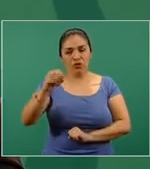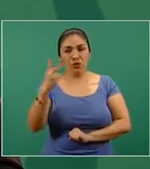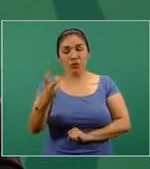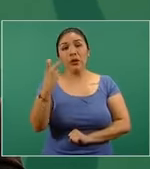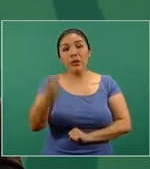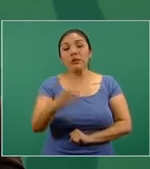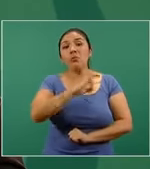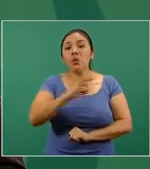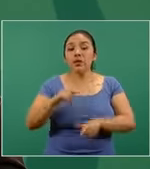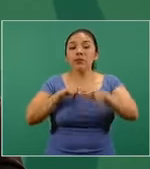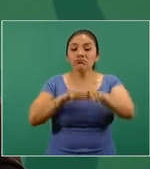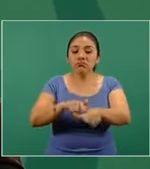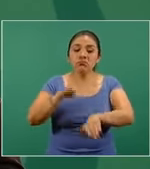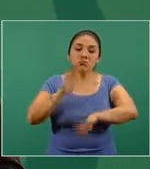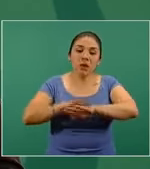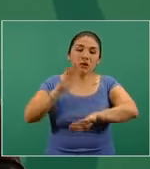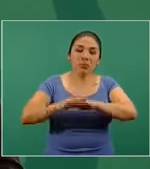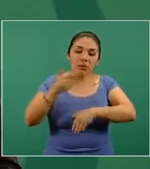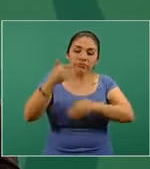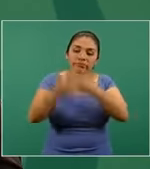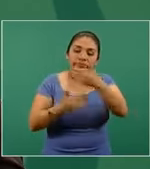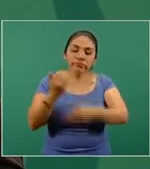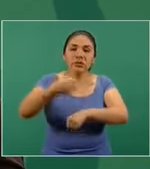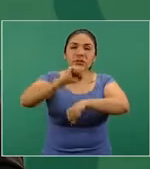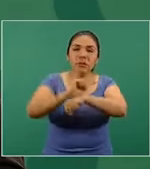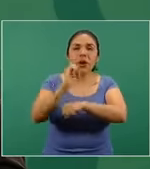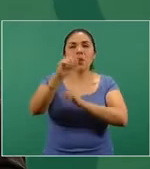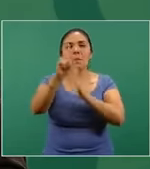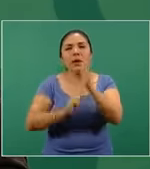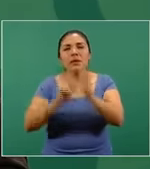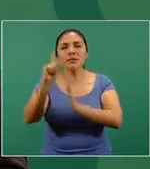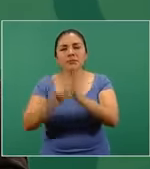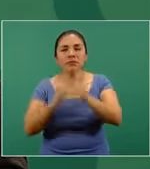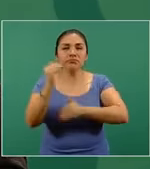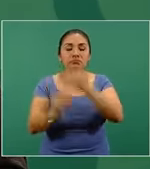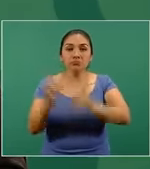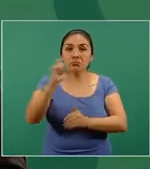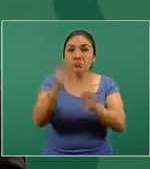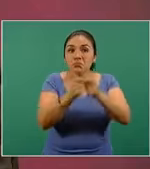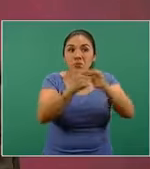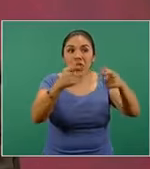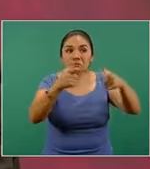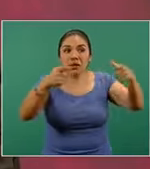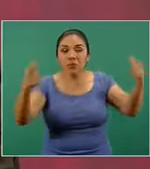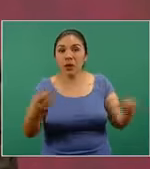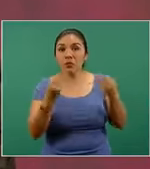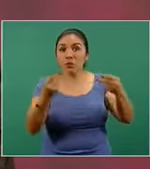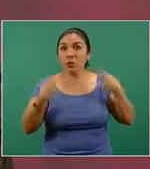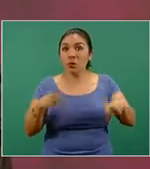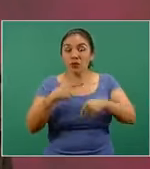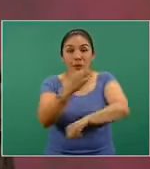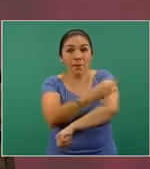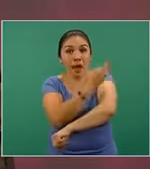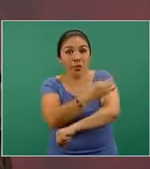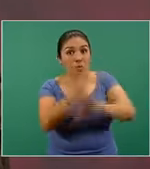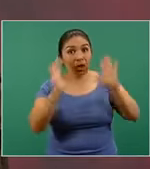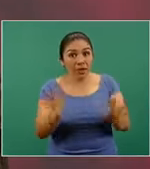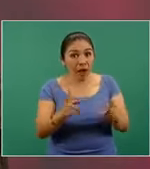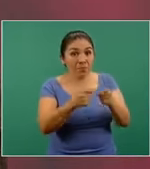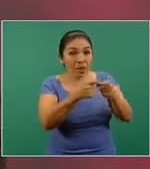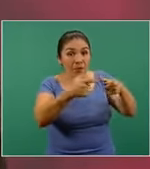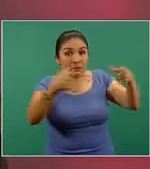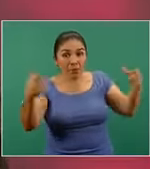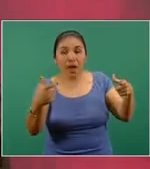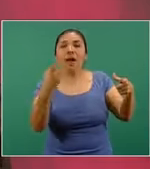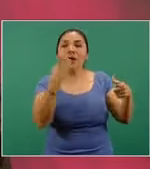en siguientes semanas y meses, en la medida que esto obviamente se vaya incrementando en número de personas vacunadas,